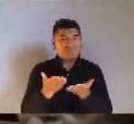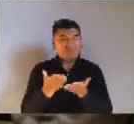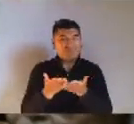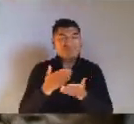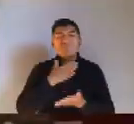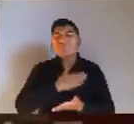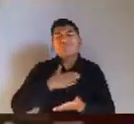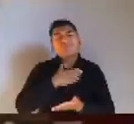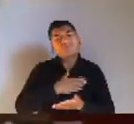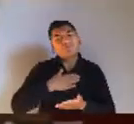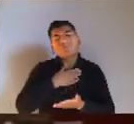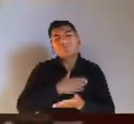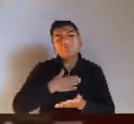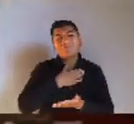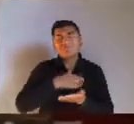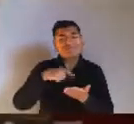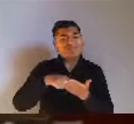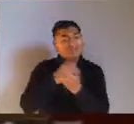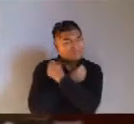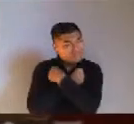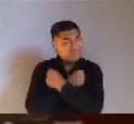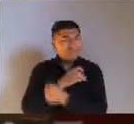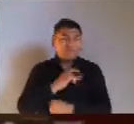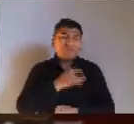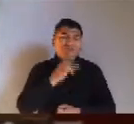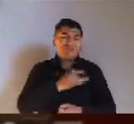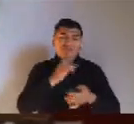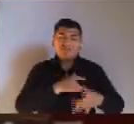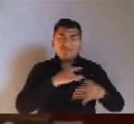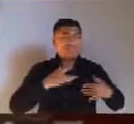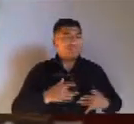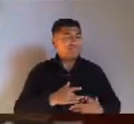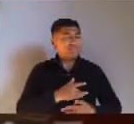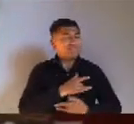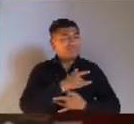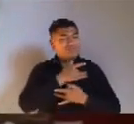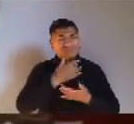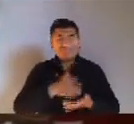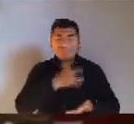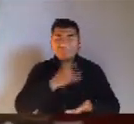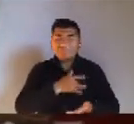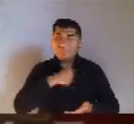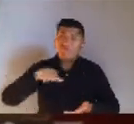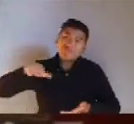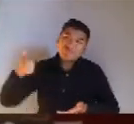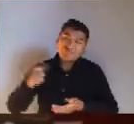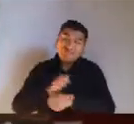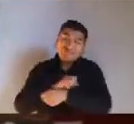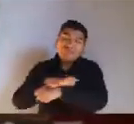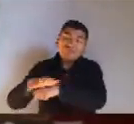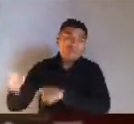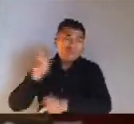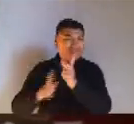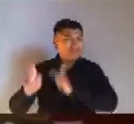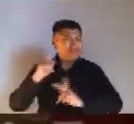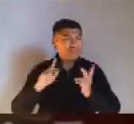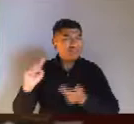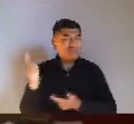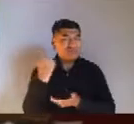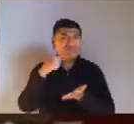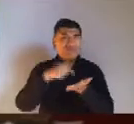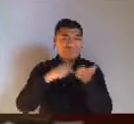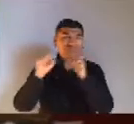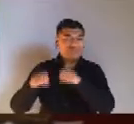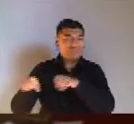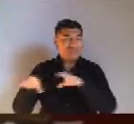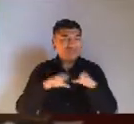Por favor, que ese amor se sienta en el corazón y se haga sentir a la otra persona. Solo eso va a hacer